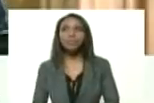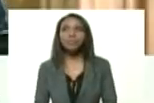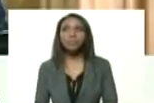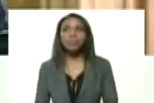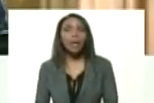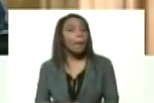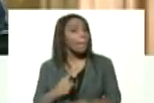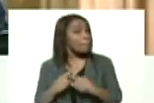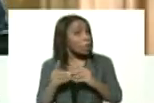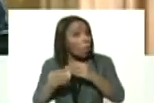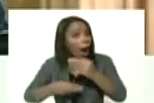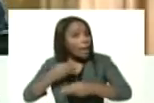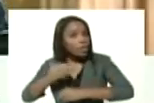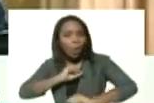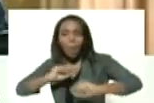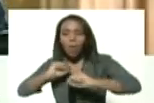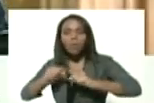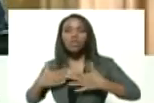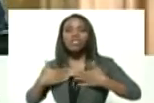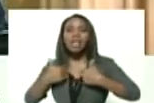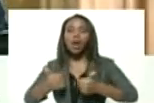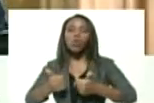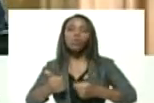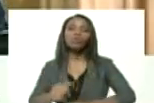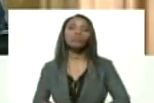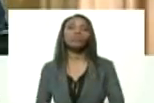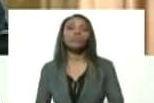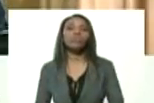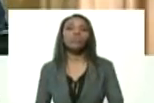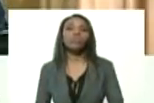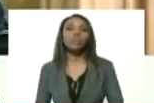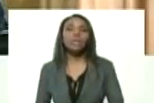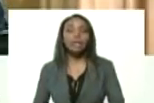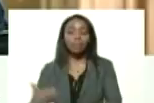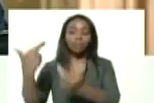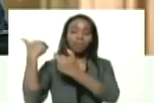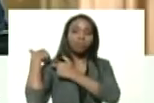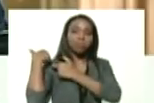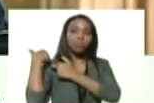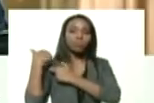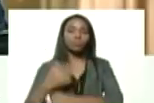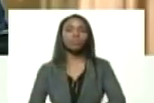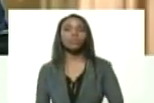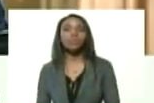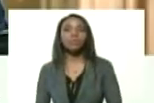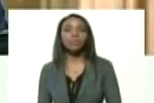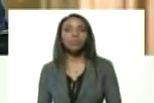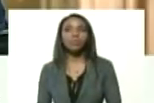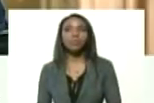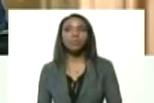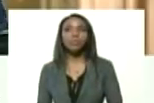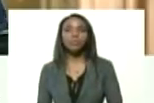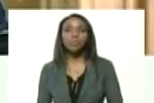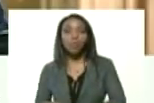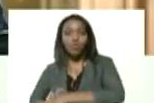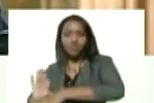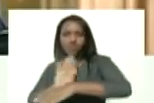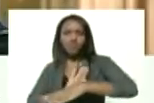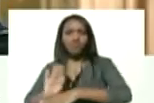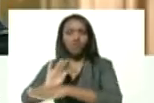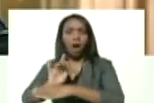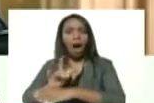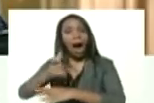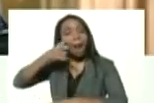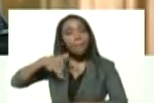pero no han hecho el movimiento de salud correspondiente para proteger al pueblo de